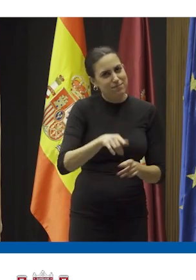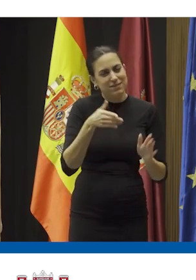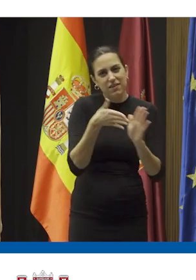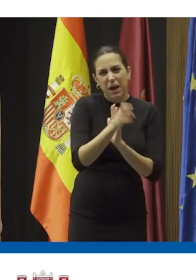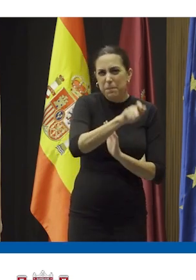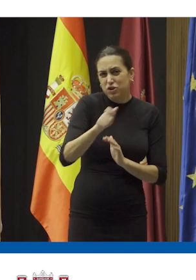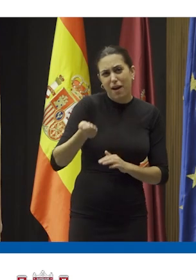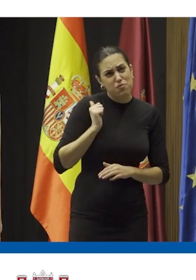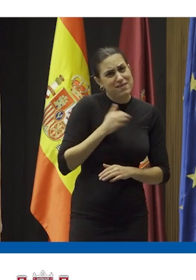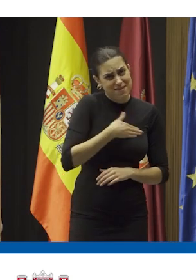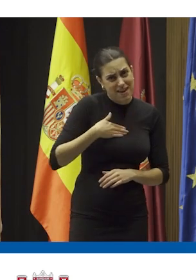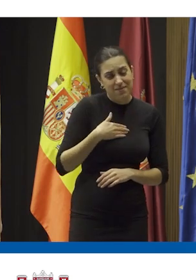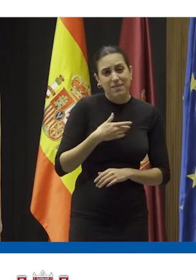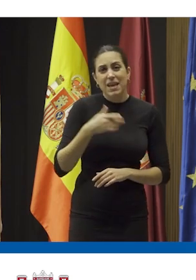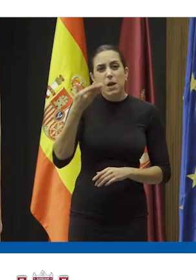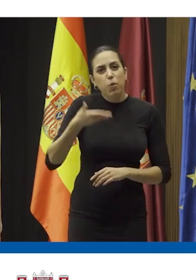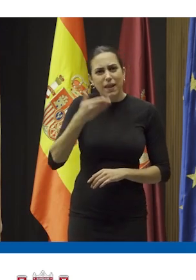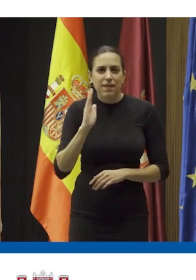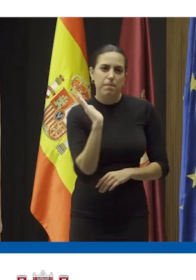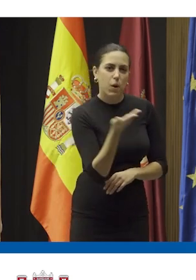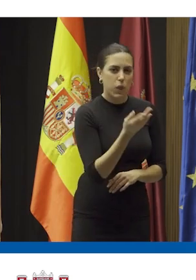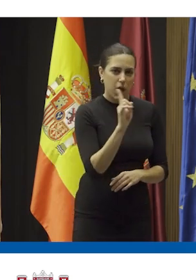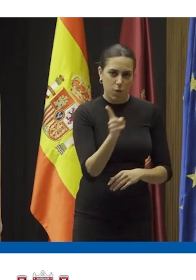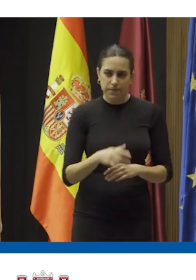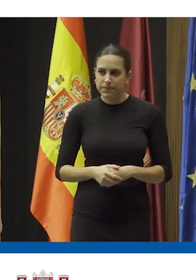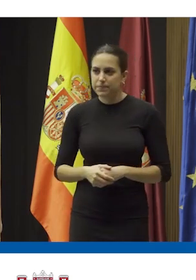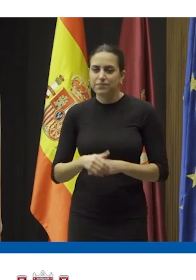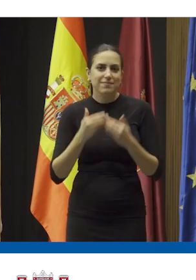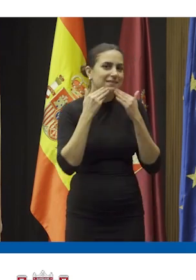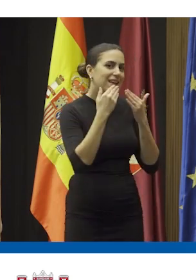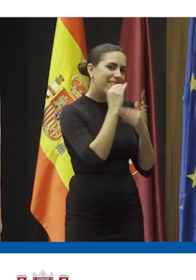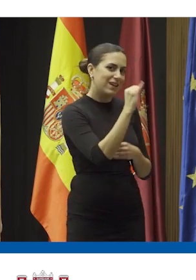Sobre todo que no haga daño, que no perjudique. Gracias, Julio. Vamos,